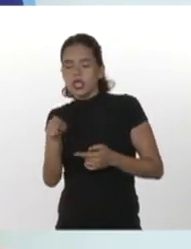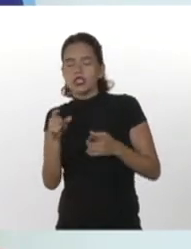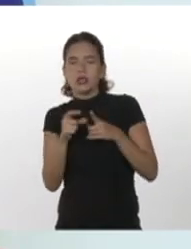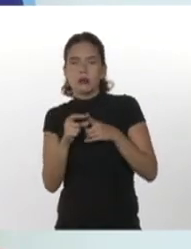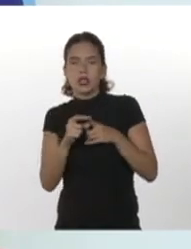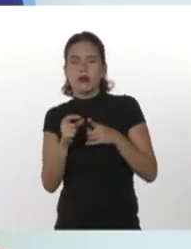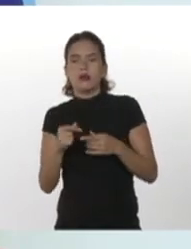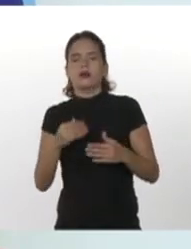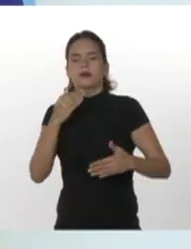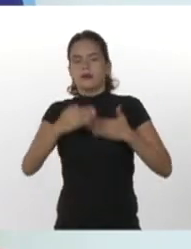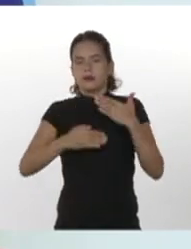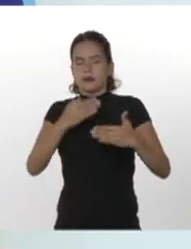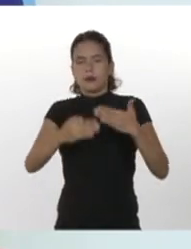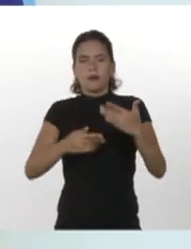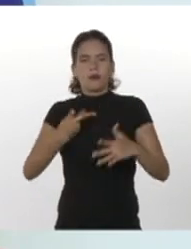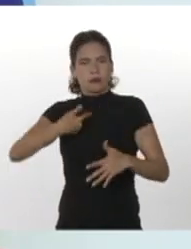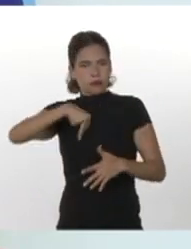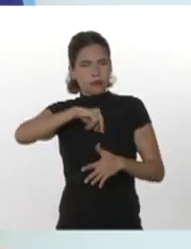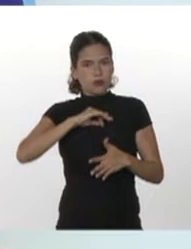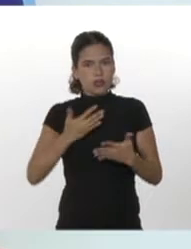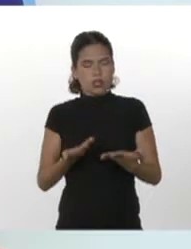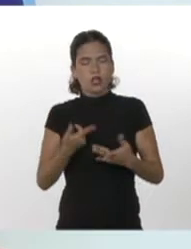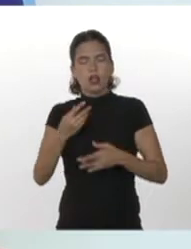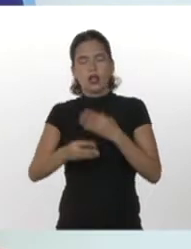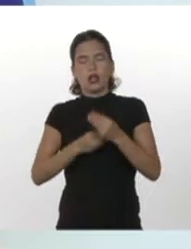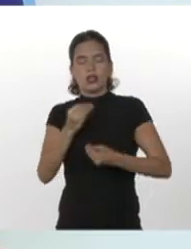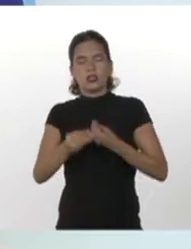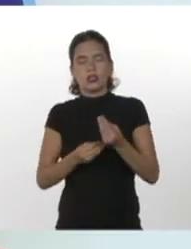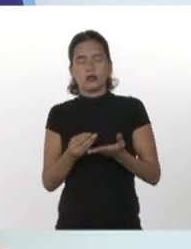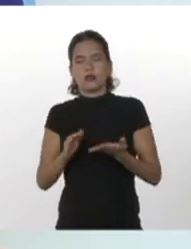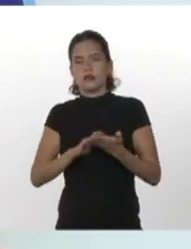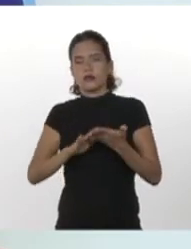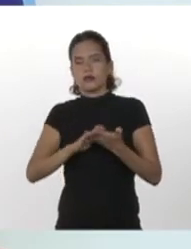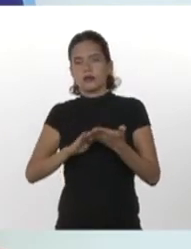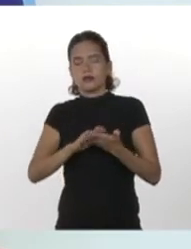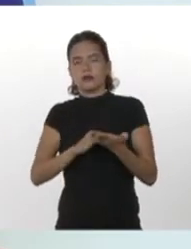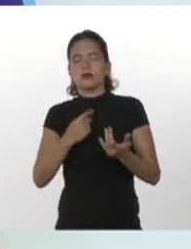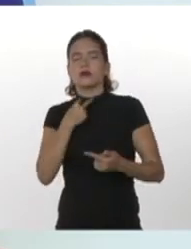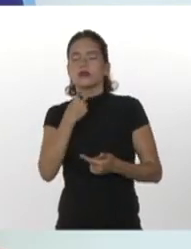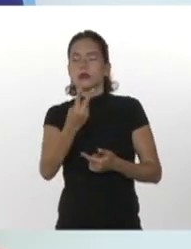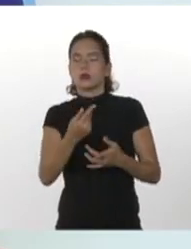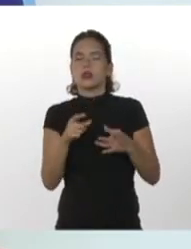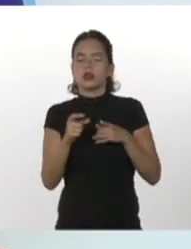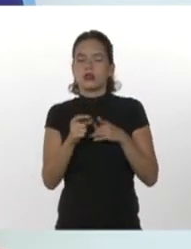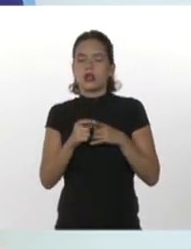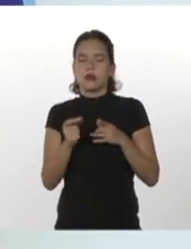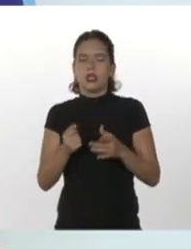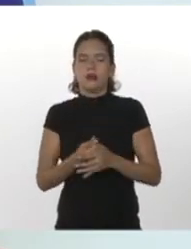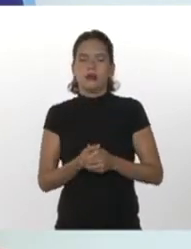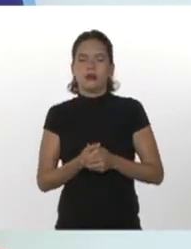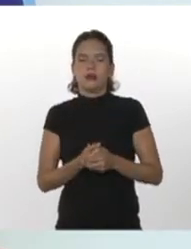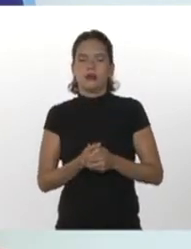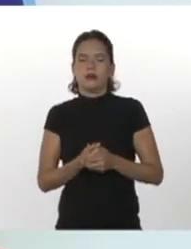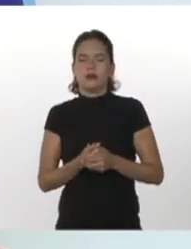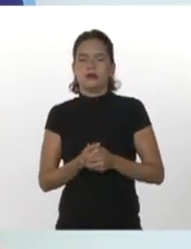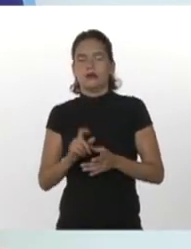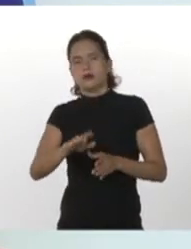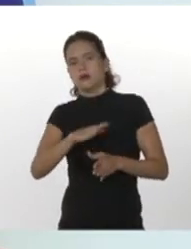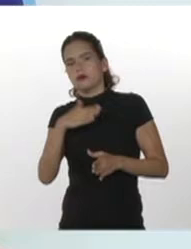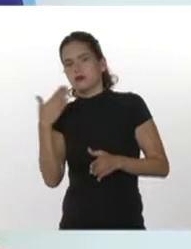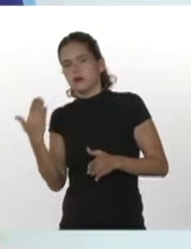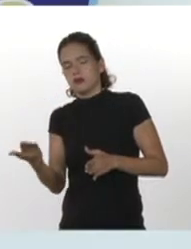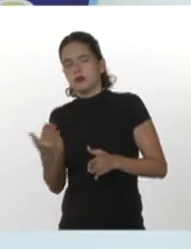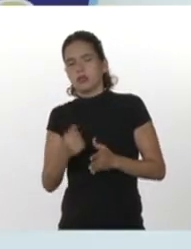palabra. Y así es que nosotros vamos a ir haciendo esa corrección de la pronunciación de una palabra determinada. Por otro